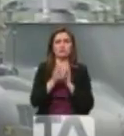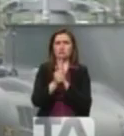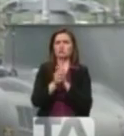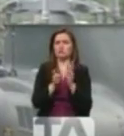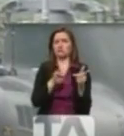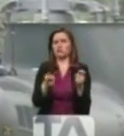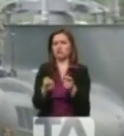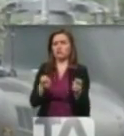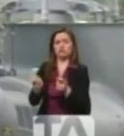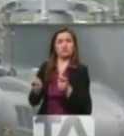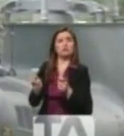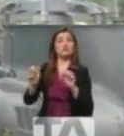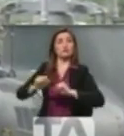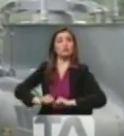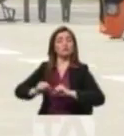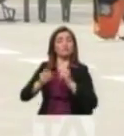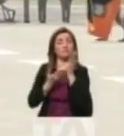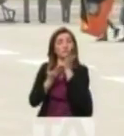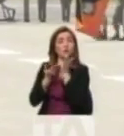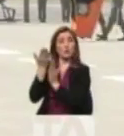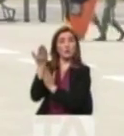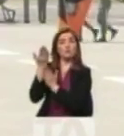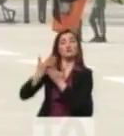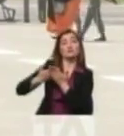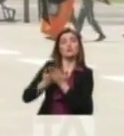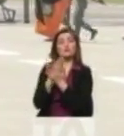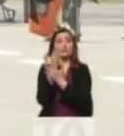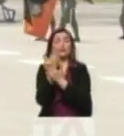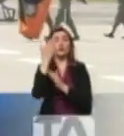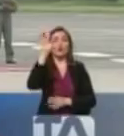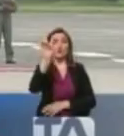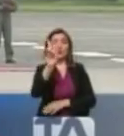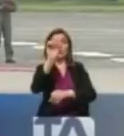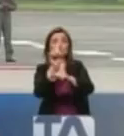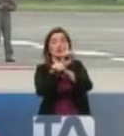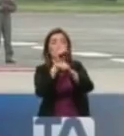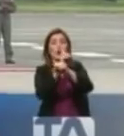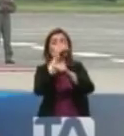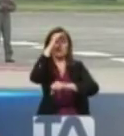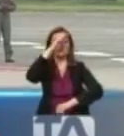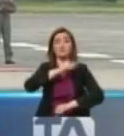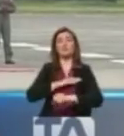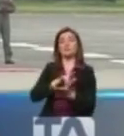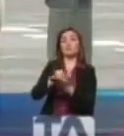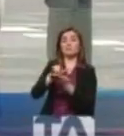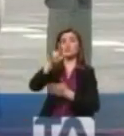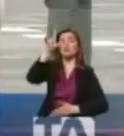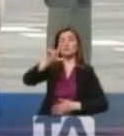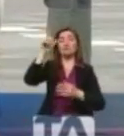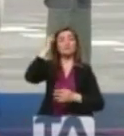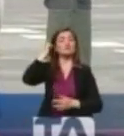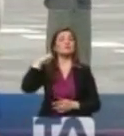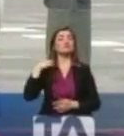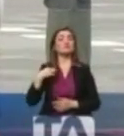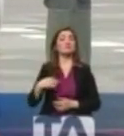capacidad operativa. Y muestra de ello es la incorporación de 2 helicópteros a la aviación del ejército este lunes. Un Puma